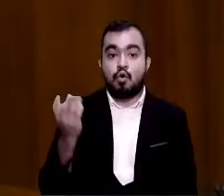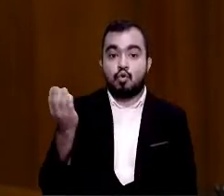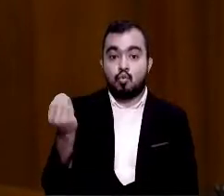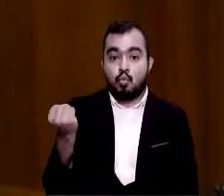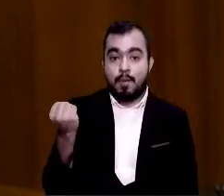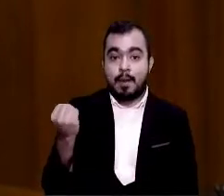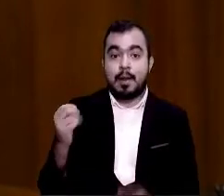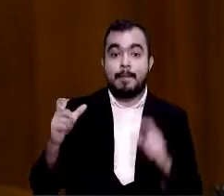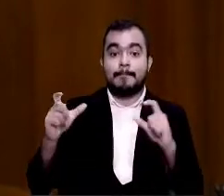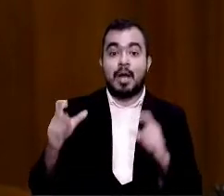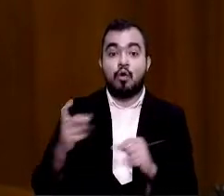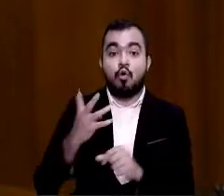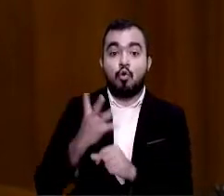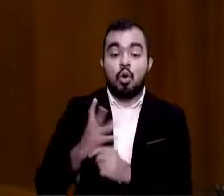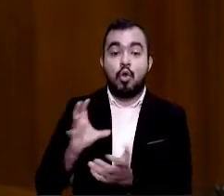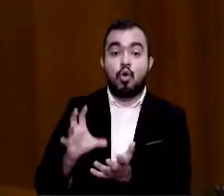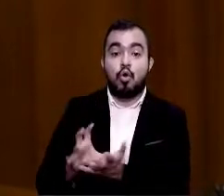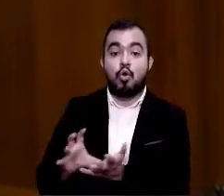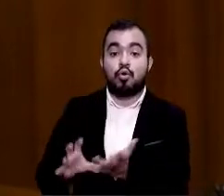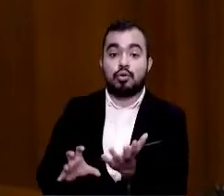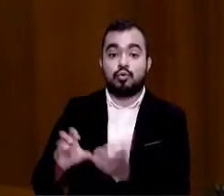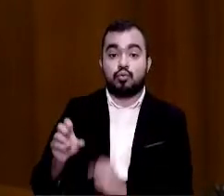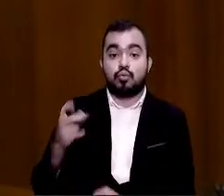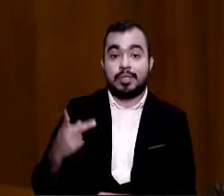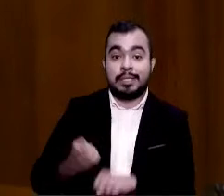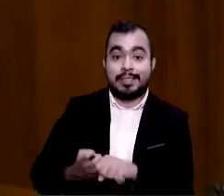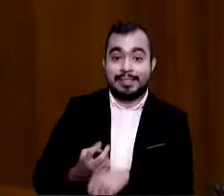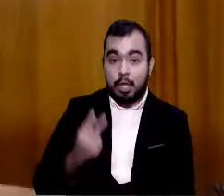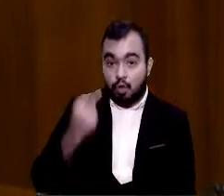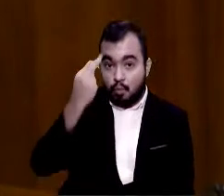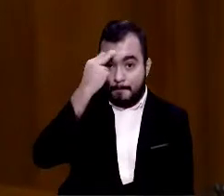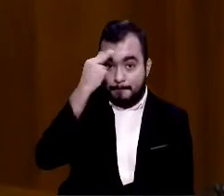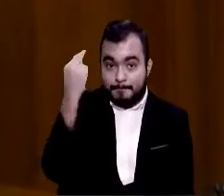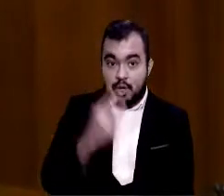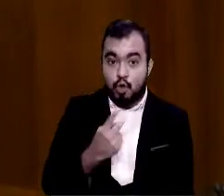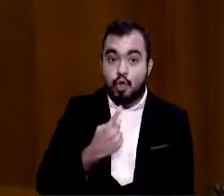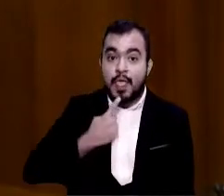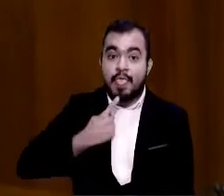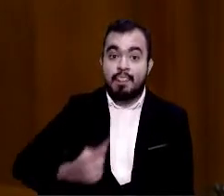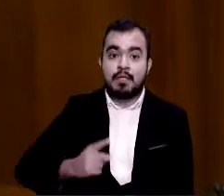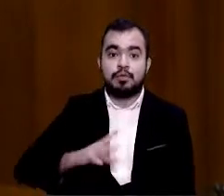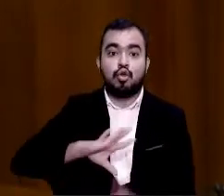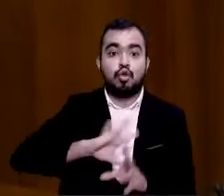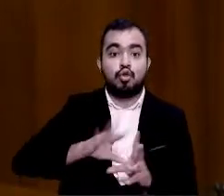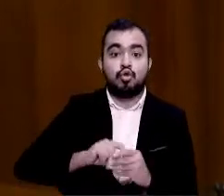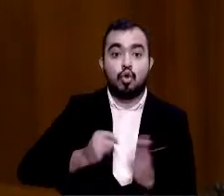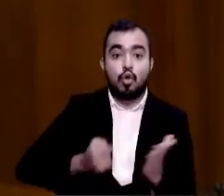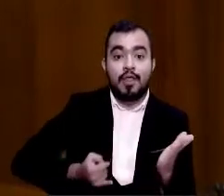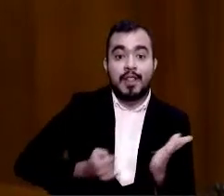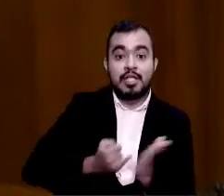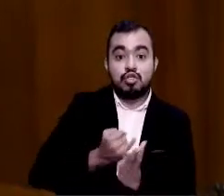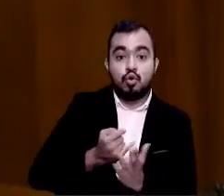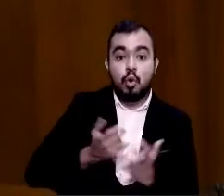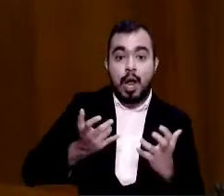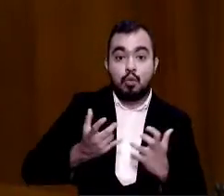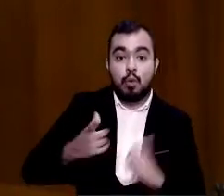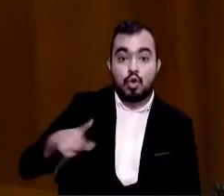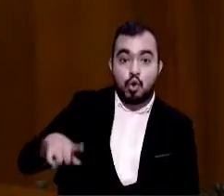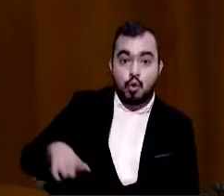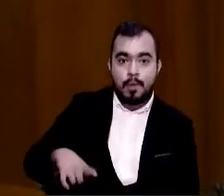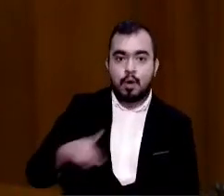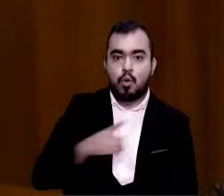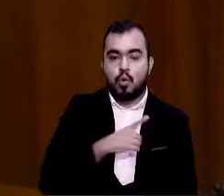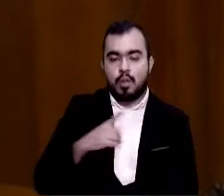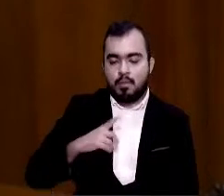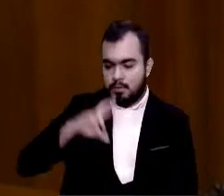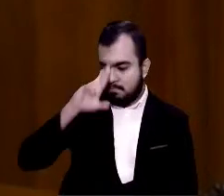párrafo 4º de la Constitución Política del Estado Libre y Soberano de México señala que en todas las decisiones y actuaciones del Estado se velará y cumplirá